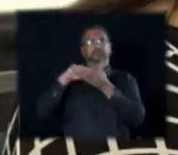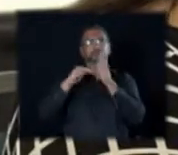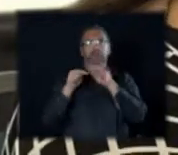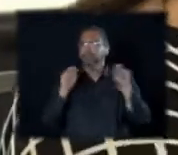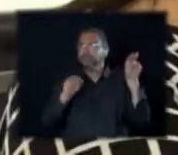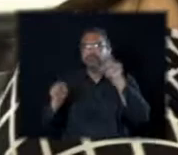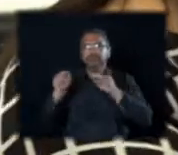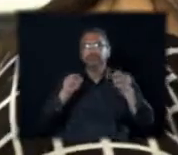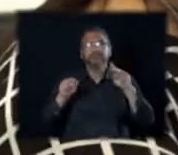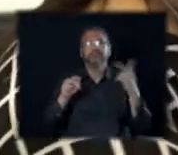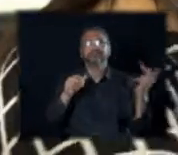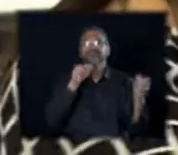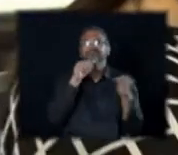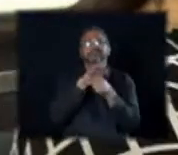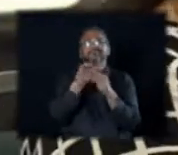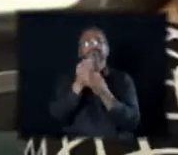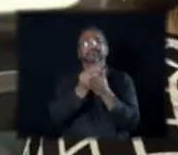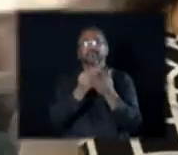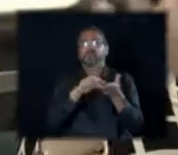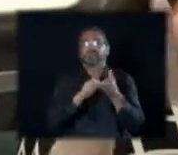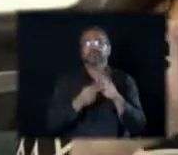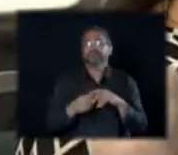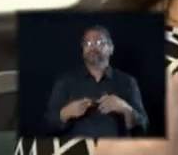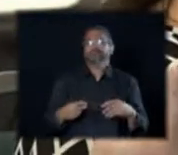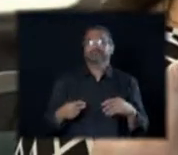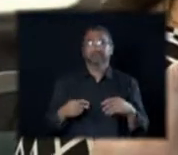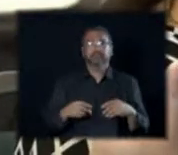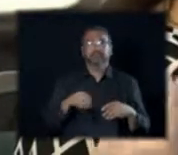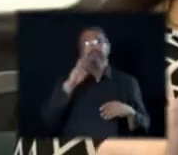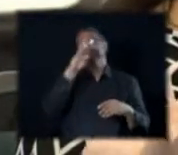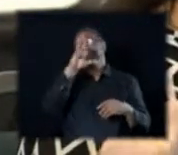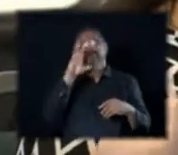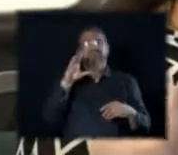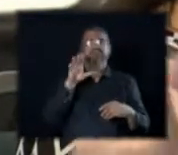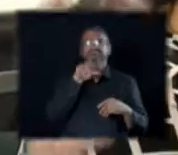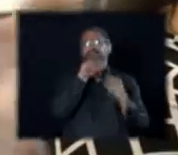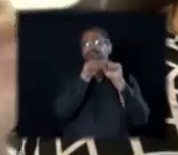necesidad de hacer un inventario de las cuentas porque había suficiente dinero.